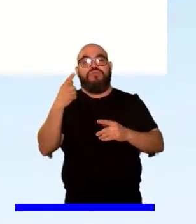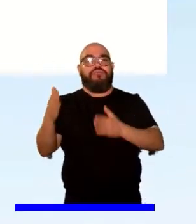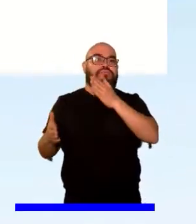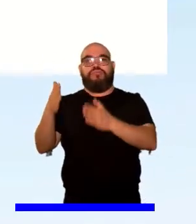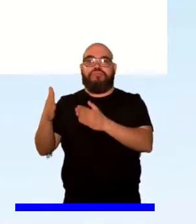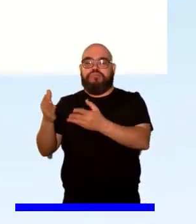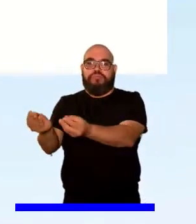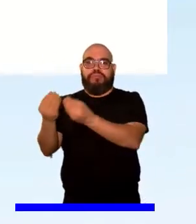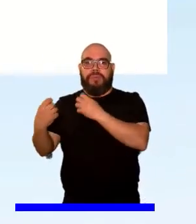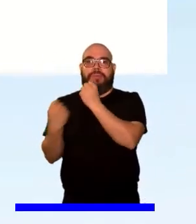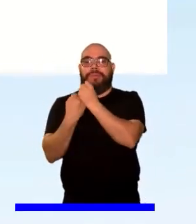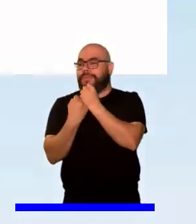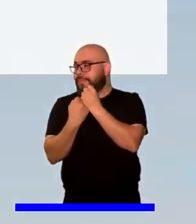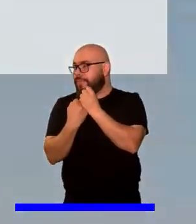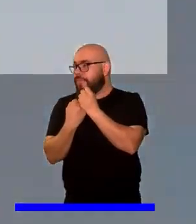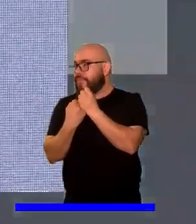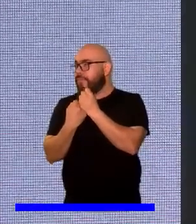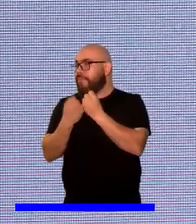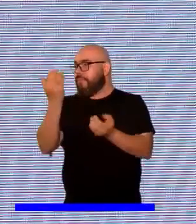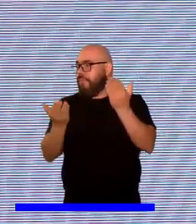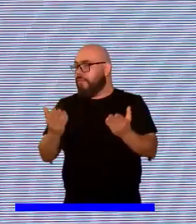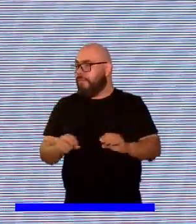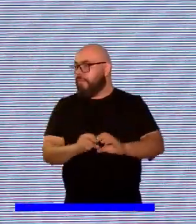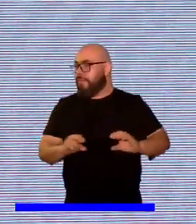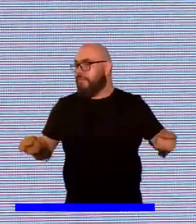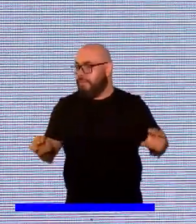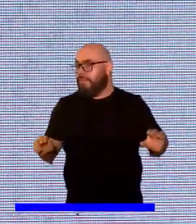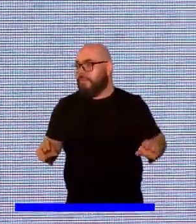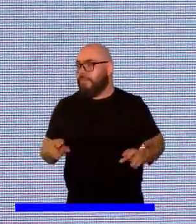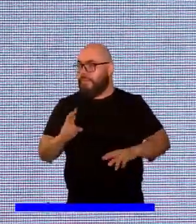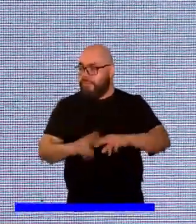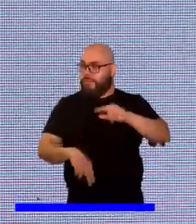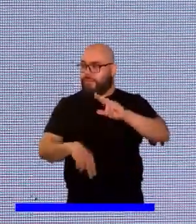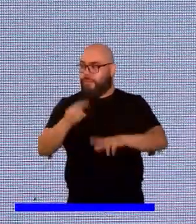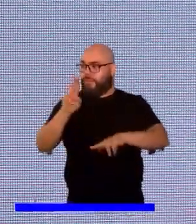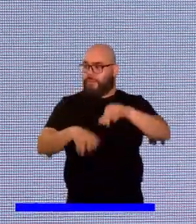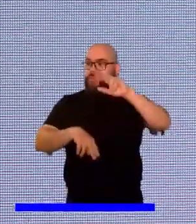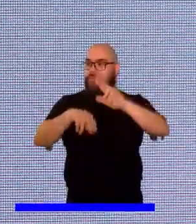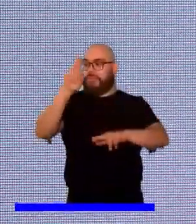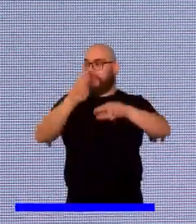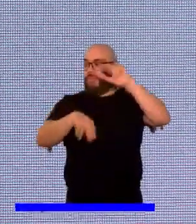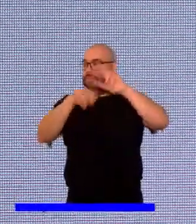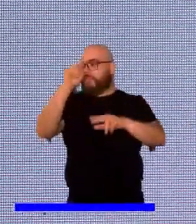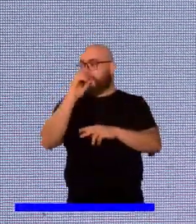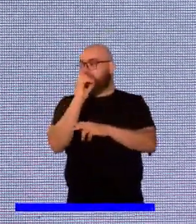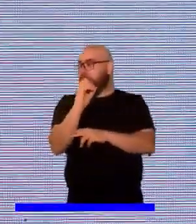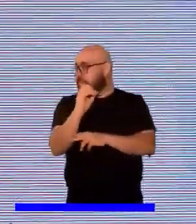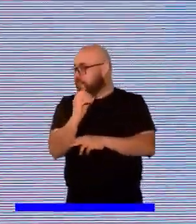difíciles y hay un balance entre ellas. La primera, la básica, es construirlo desde cero. Yo